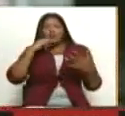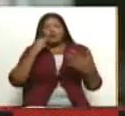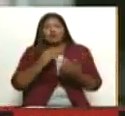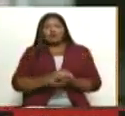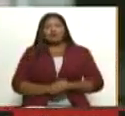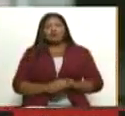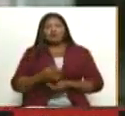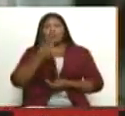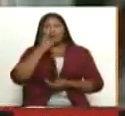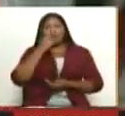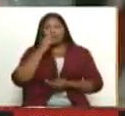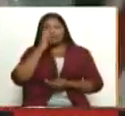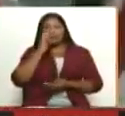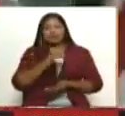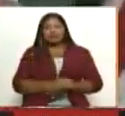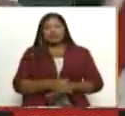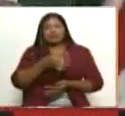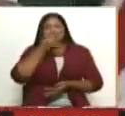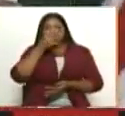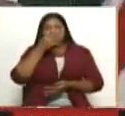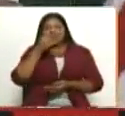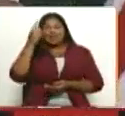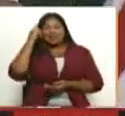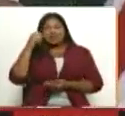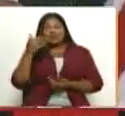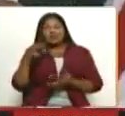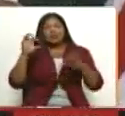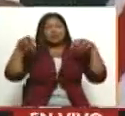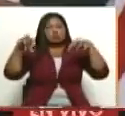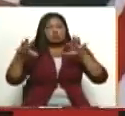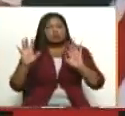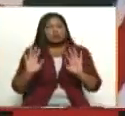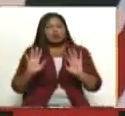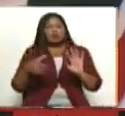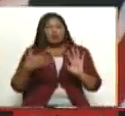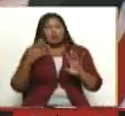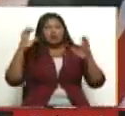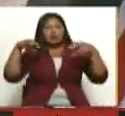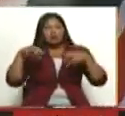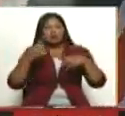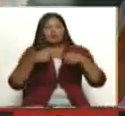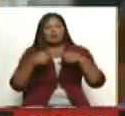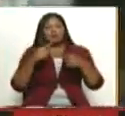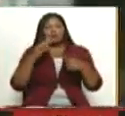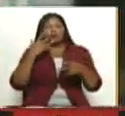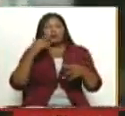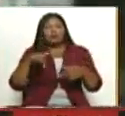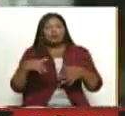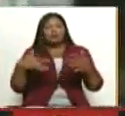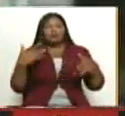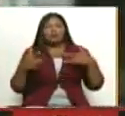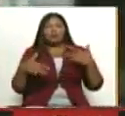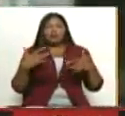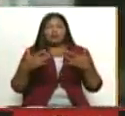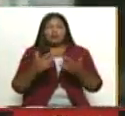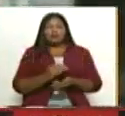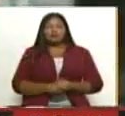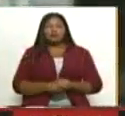nariz alérgica indica que va a haber lluvia en el día. Pero quería decir que por lo menos para esta actividad es